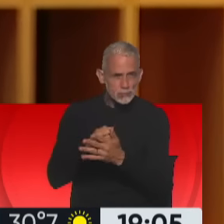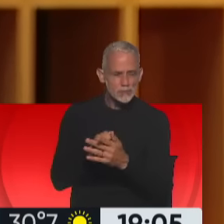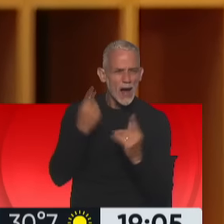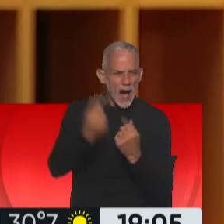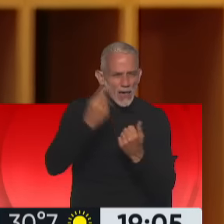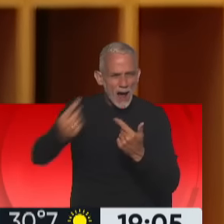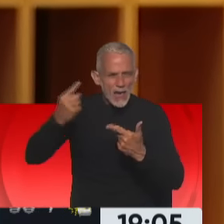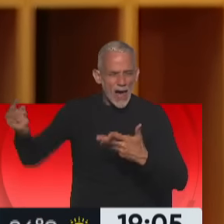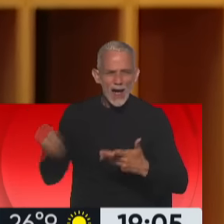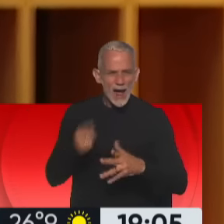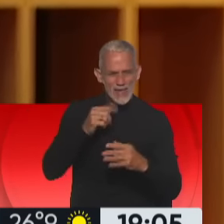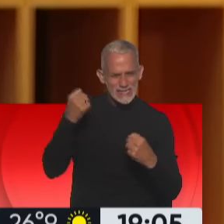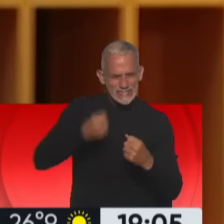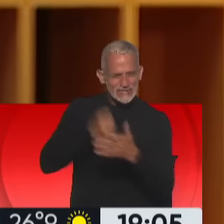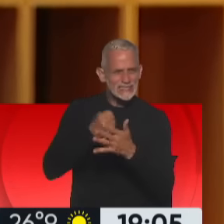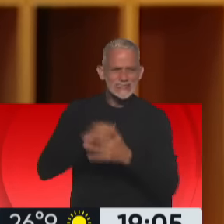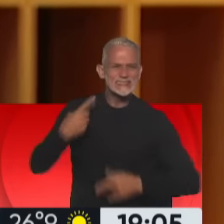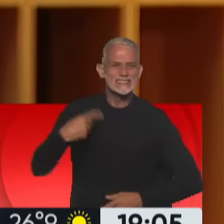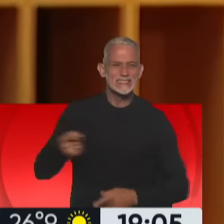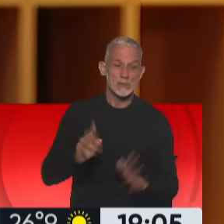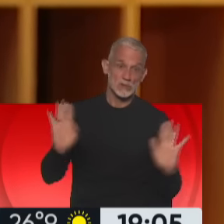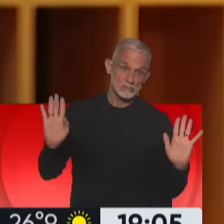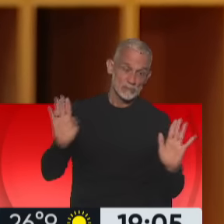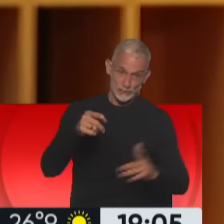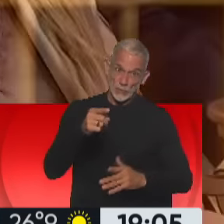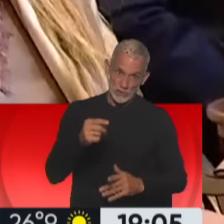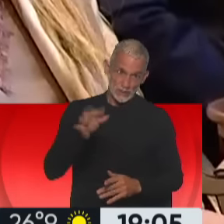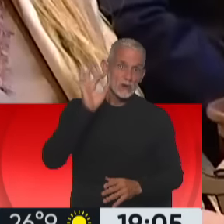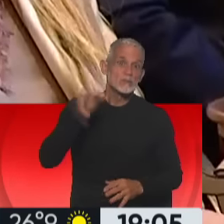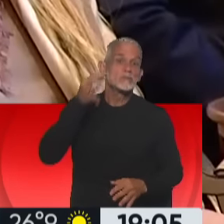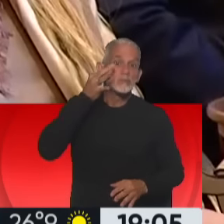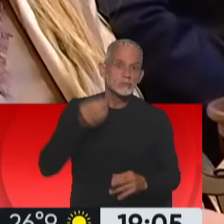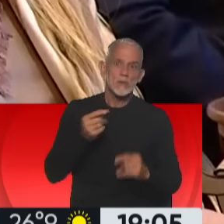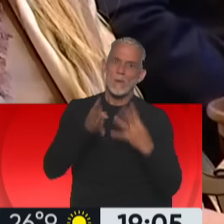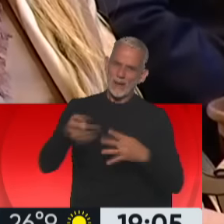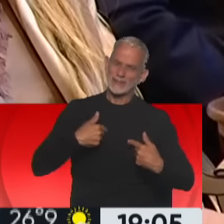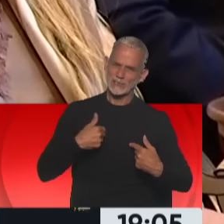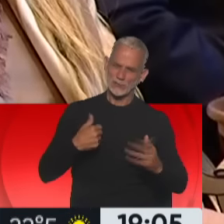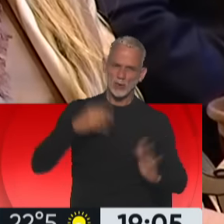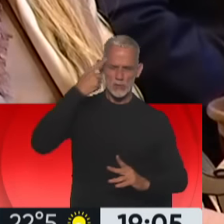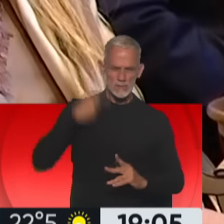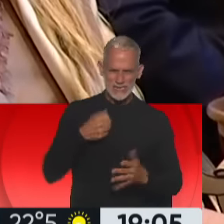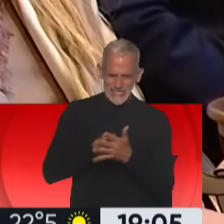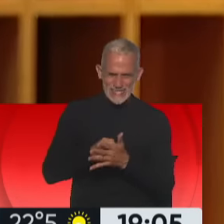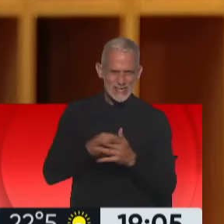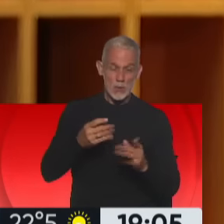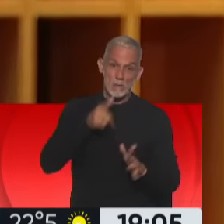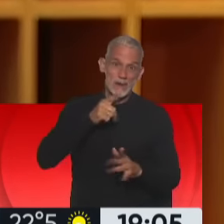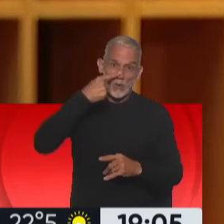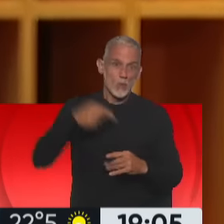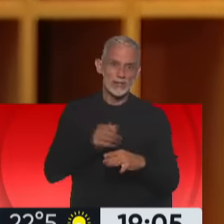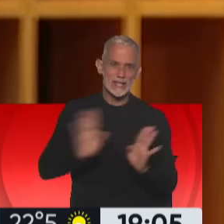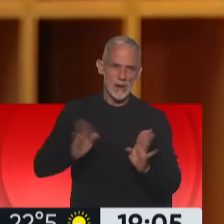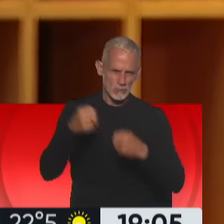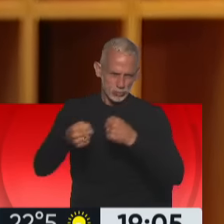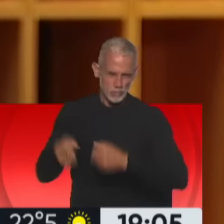batalla como si fuera la última. Digo, lo cual le consta que cada batalla me la tomo como si fuera la última.